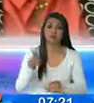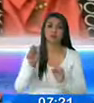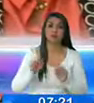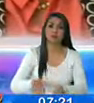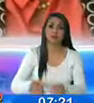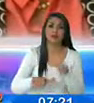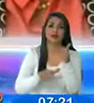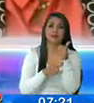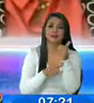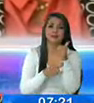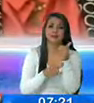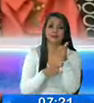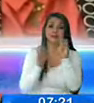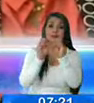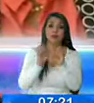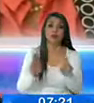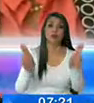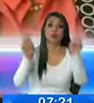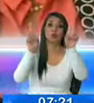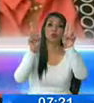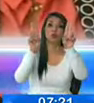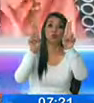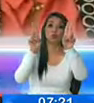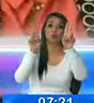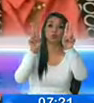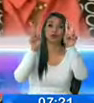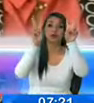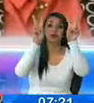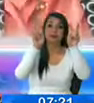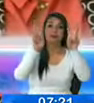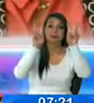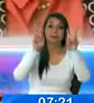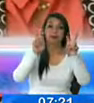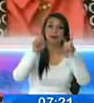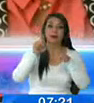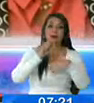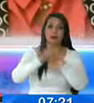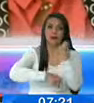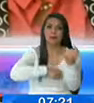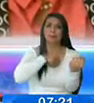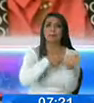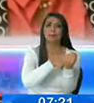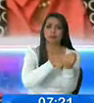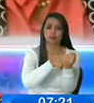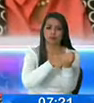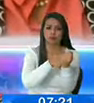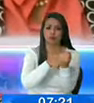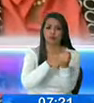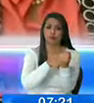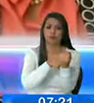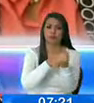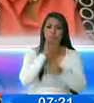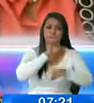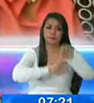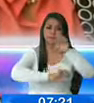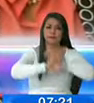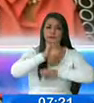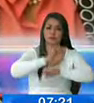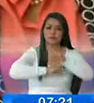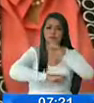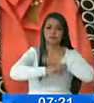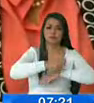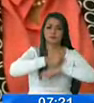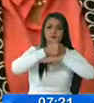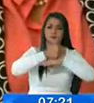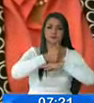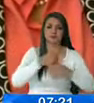la asistencia de las Naciones Unidas, especialmente para que nos ayuden en la evaluación. El